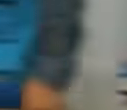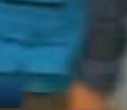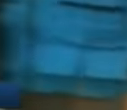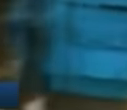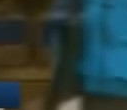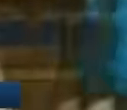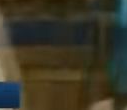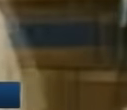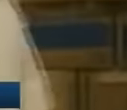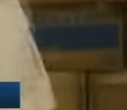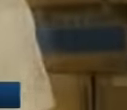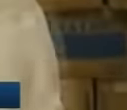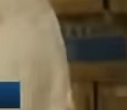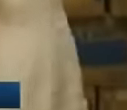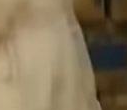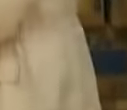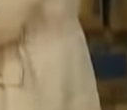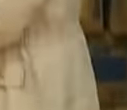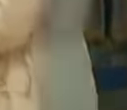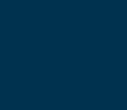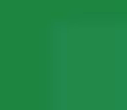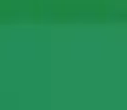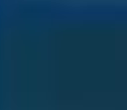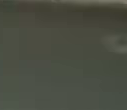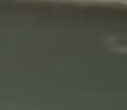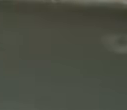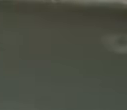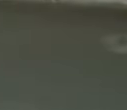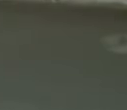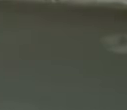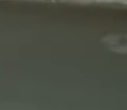confirmó la ministra de Salud, Jimena Garzón.